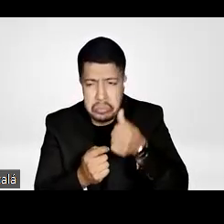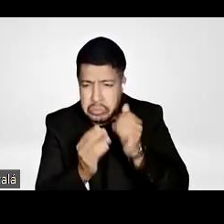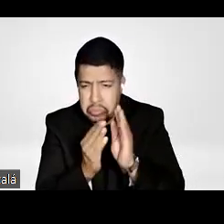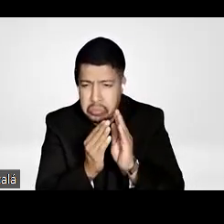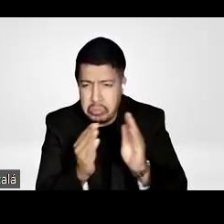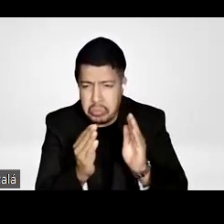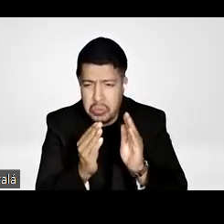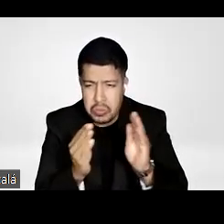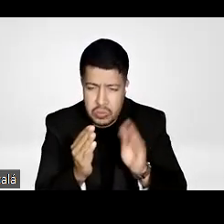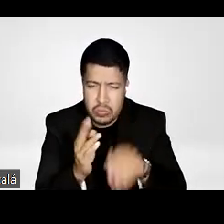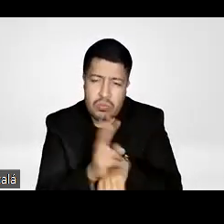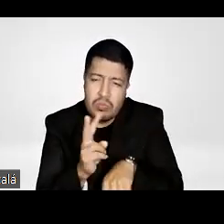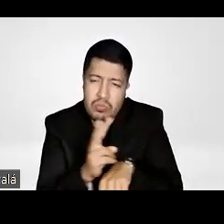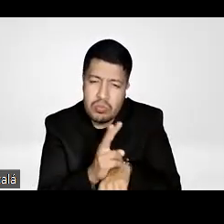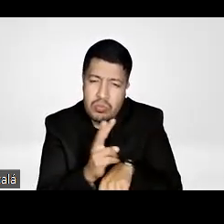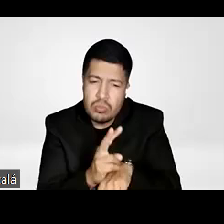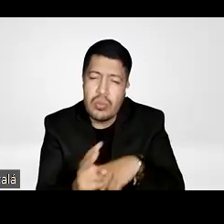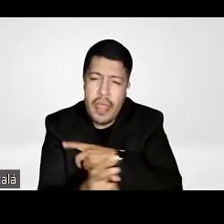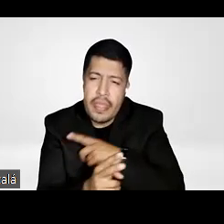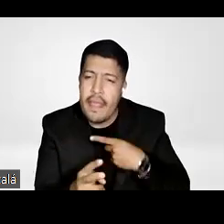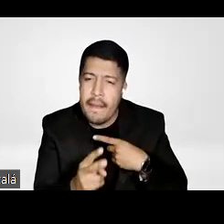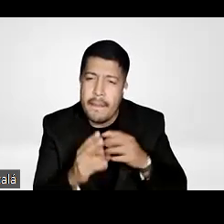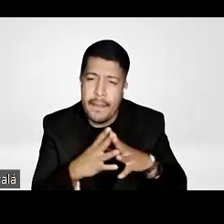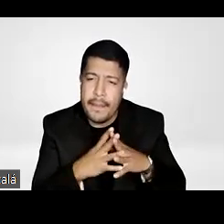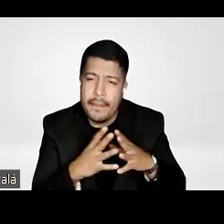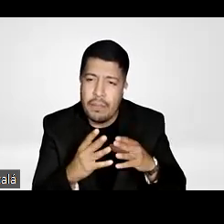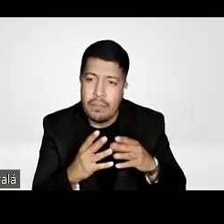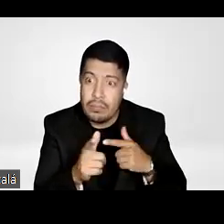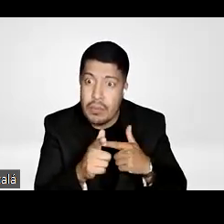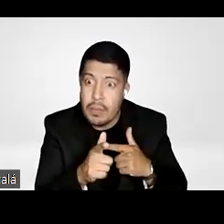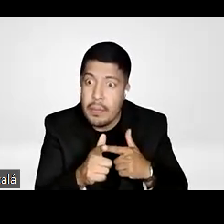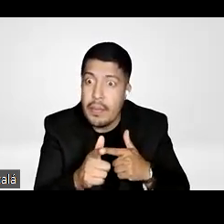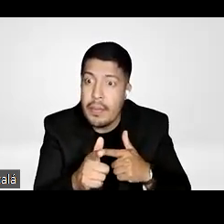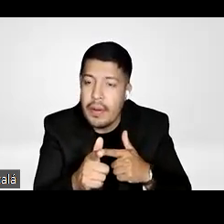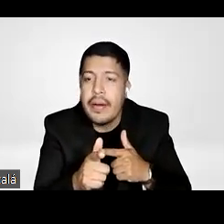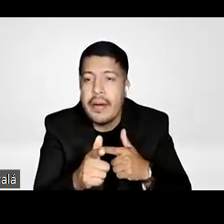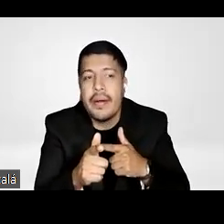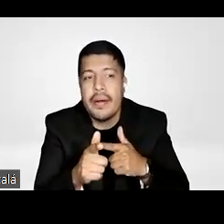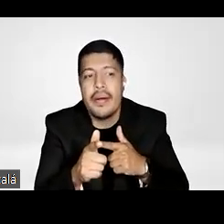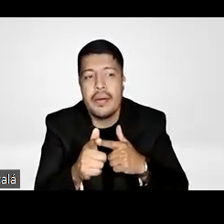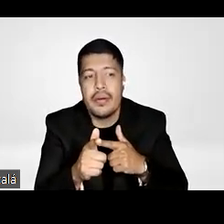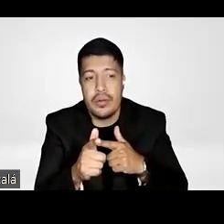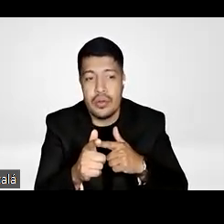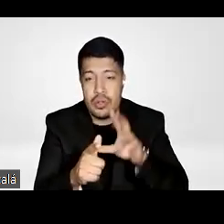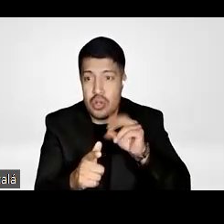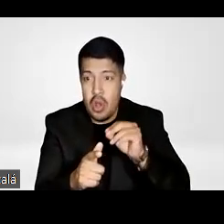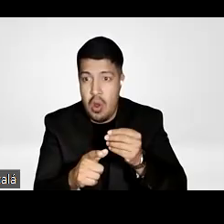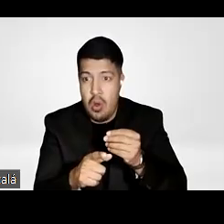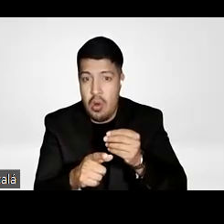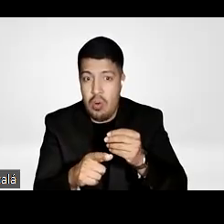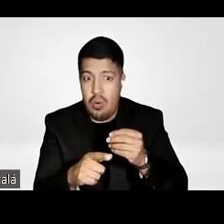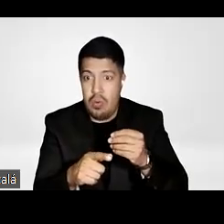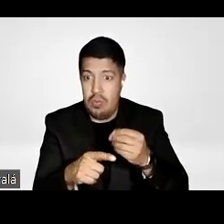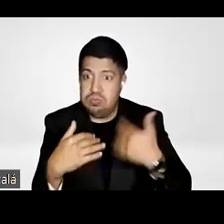les corresponde. Este, y que no estén demasiado activos. En general, lo que debemos de buscar es que